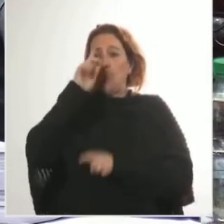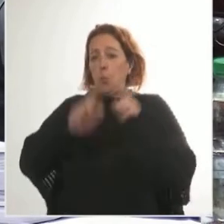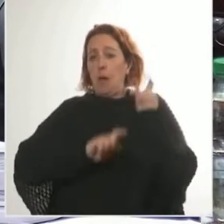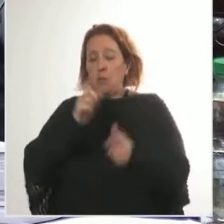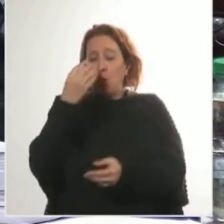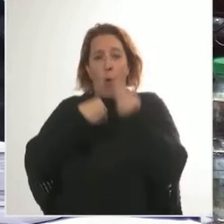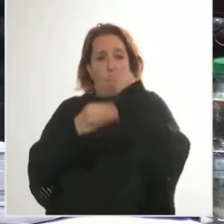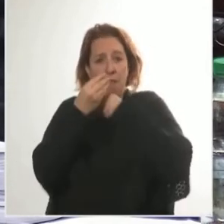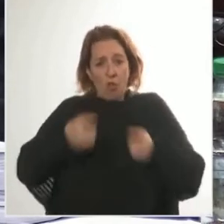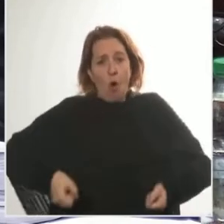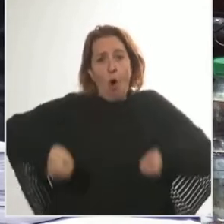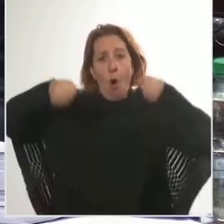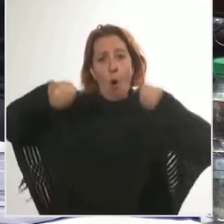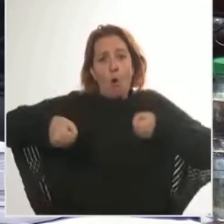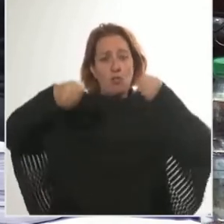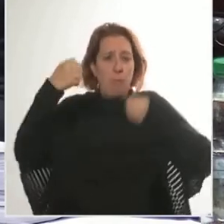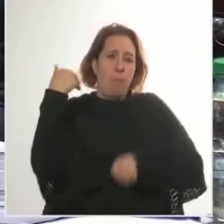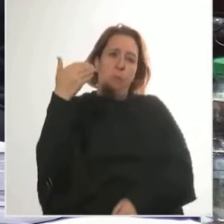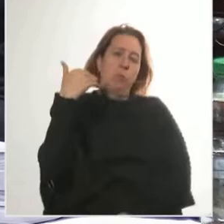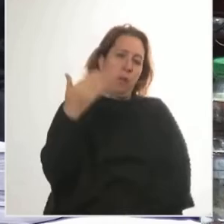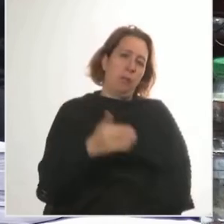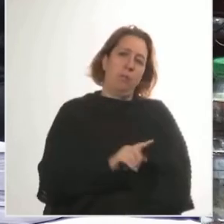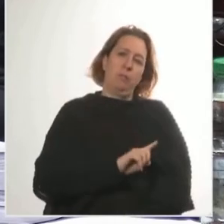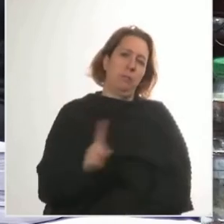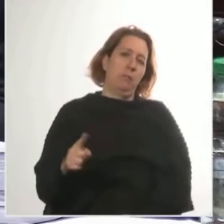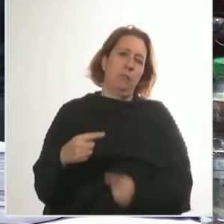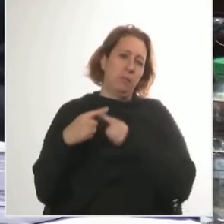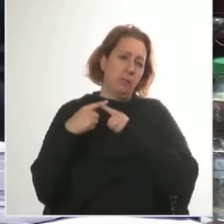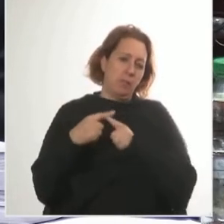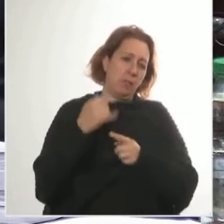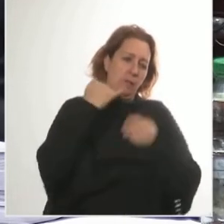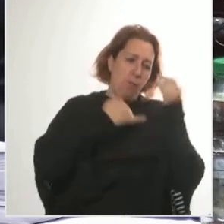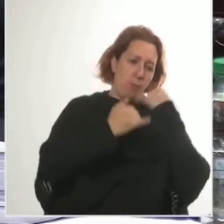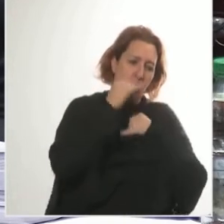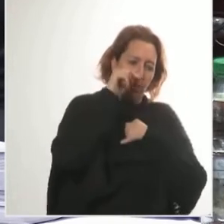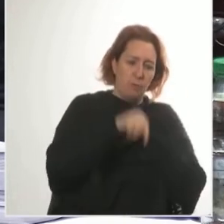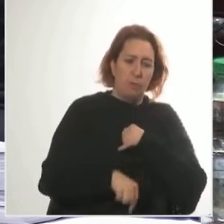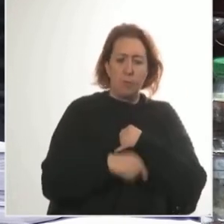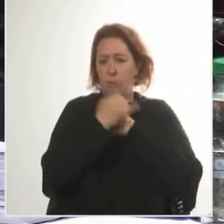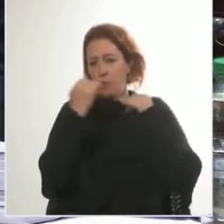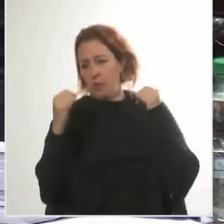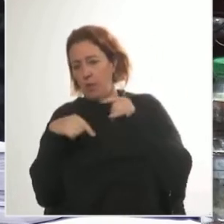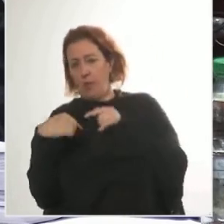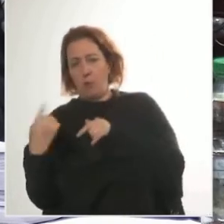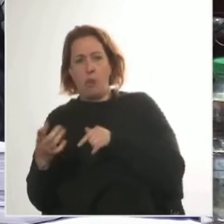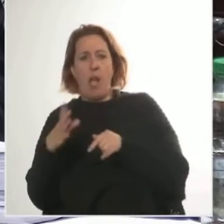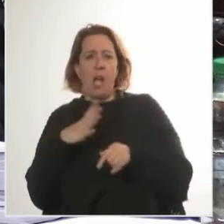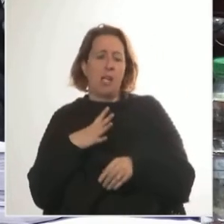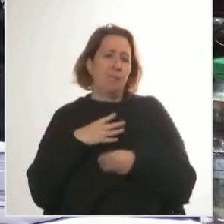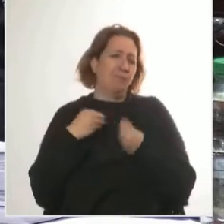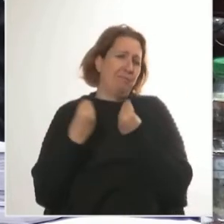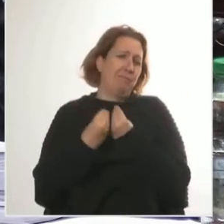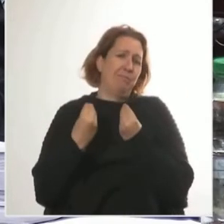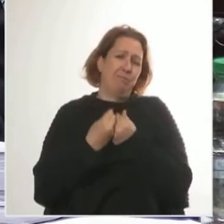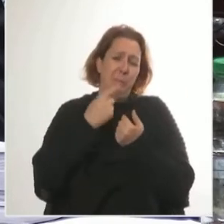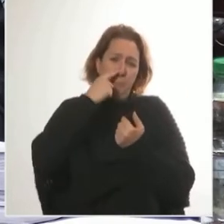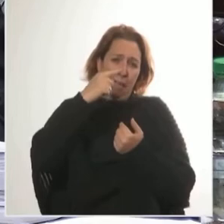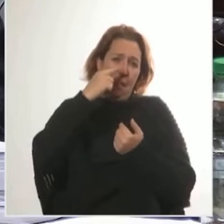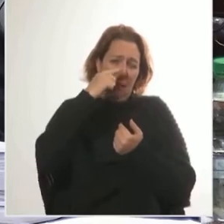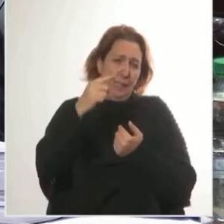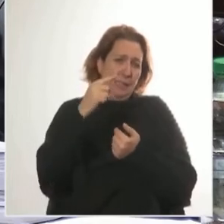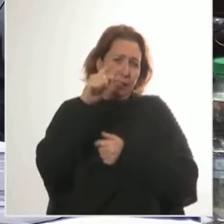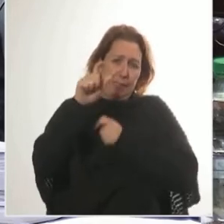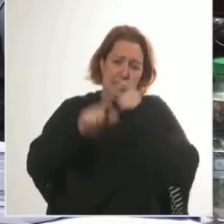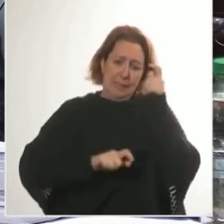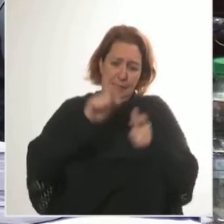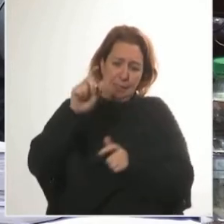populares. Y vamos a estar discutiendo si la información viene un día, viene el otro. Hay decenas de miles de compatriotas que comen en